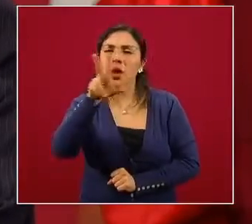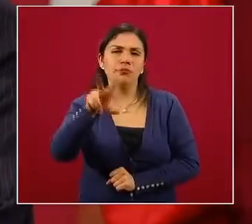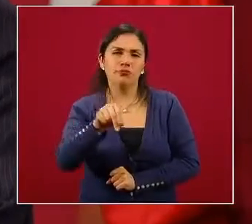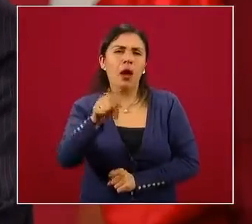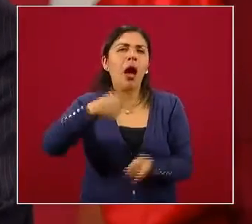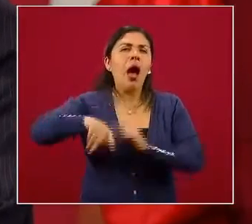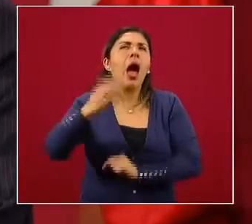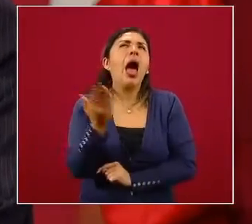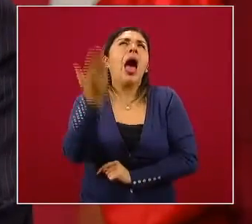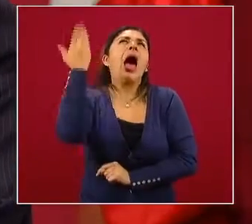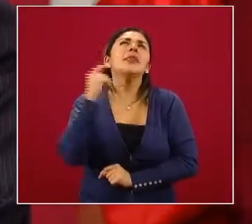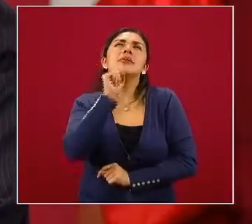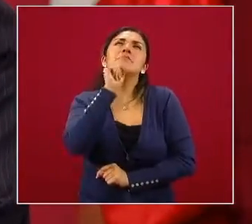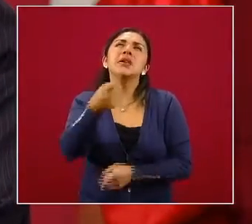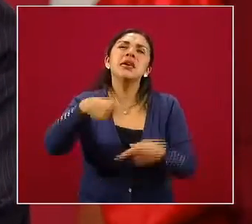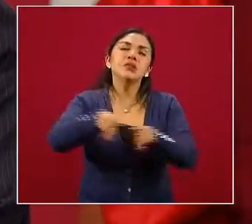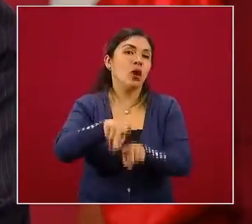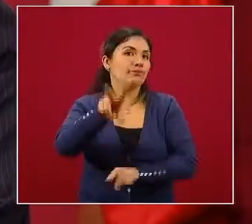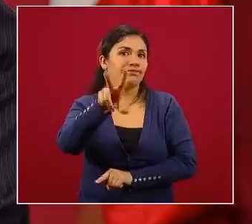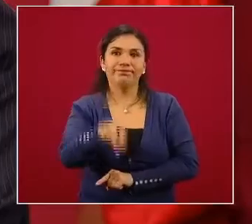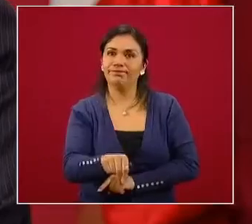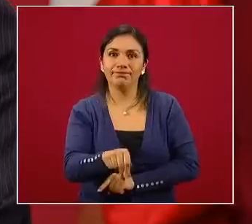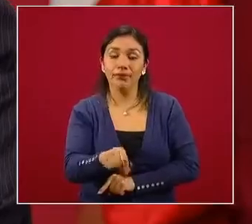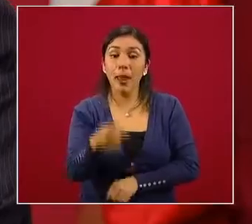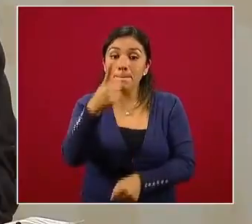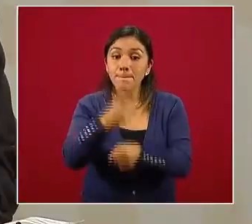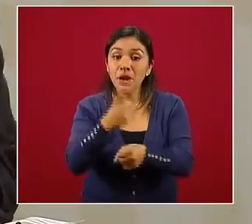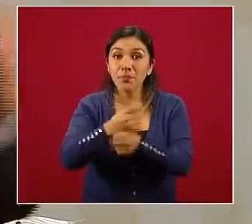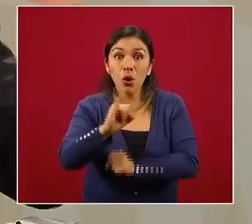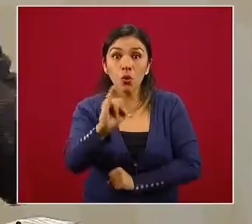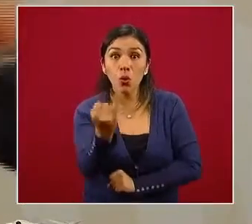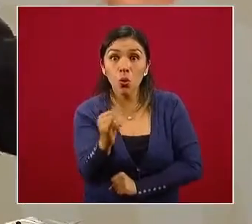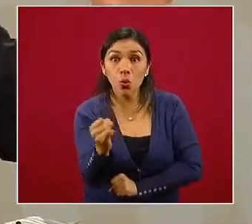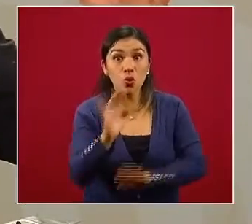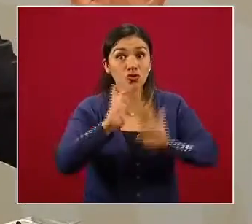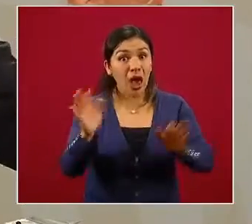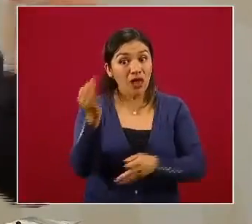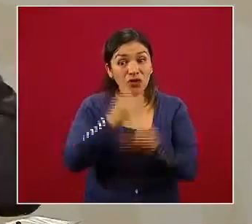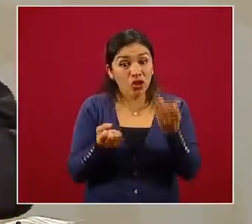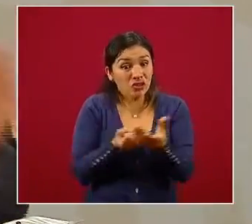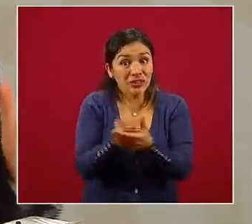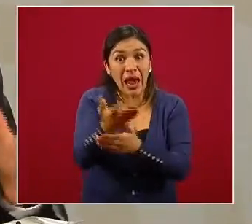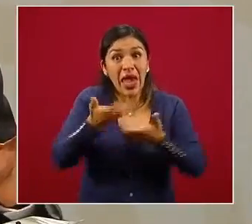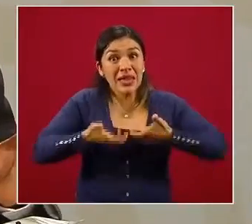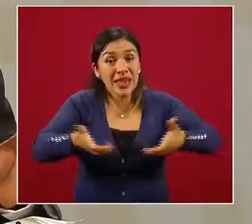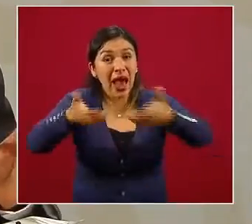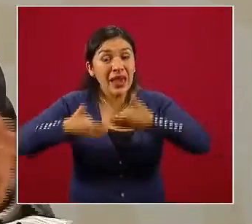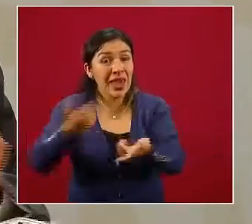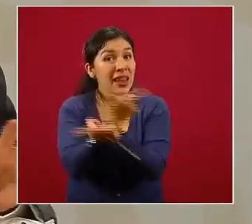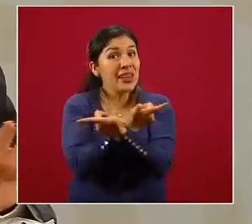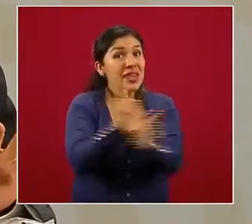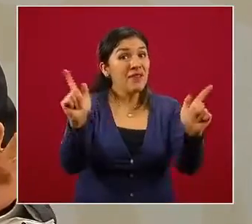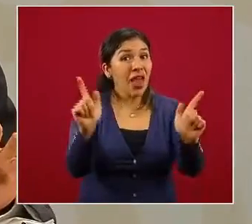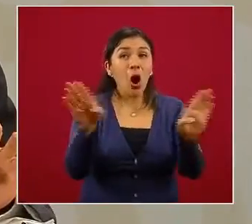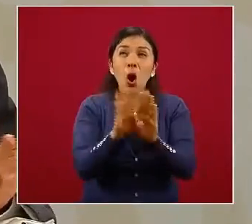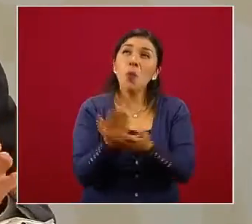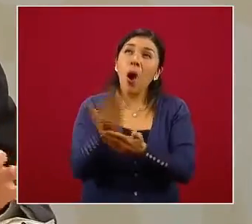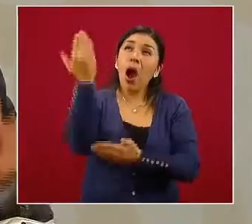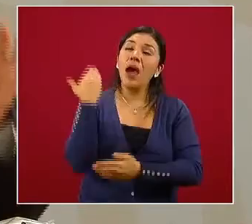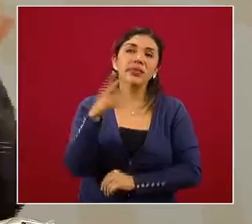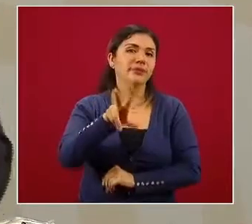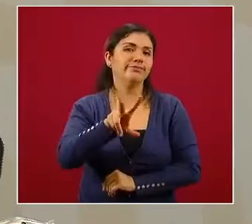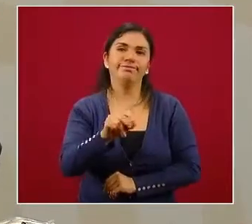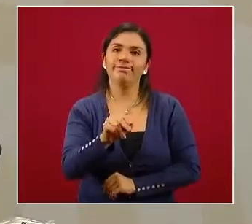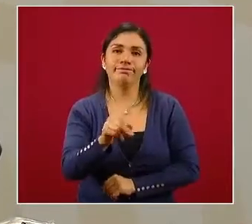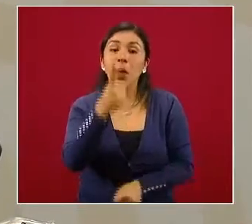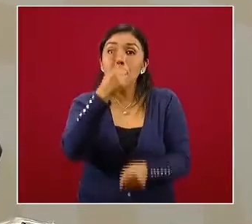que solíamos hacer. Que quede muy claro, el 1 de junio no es todos a la calle a hacer lo que siempre hacíamos, no.